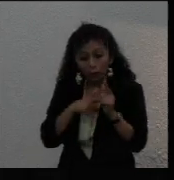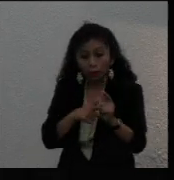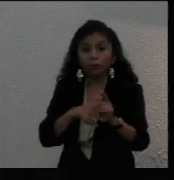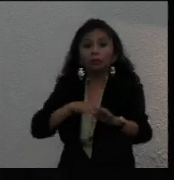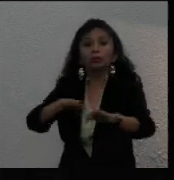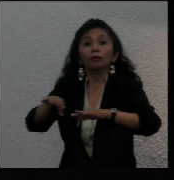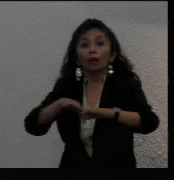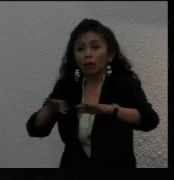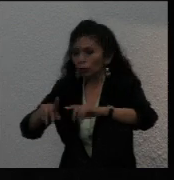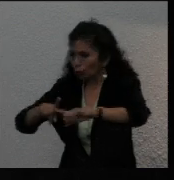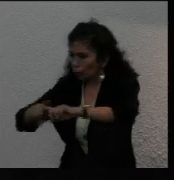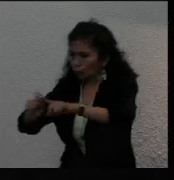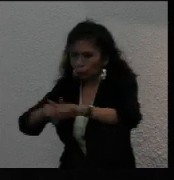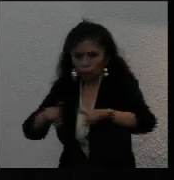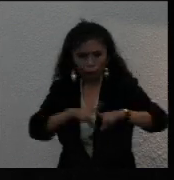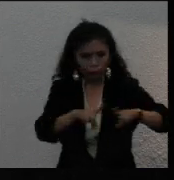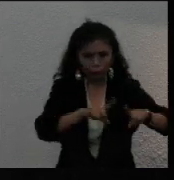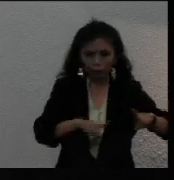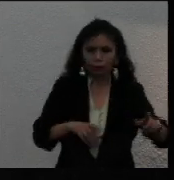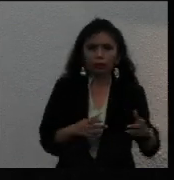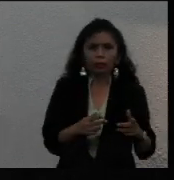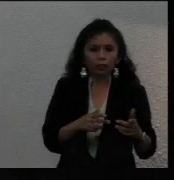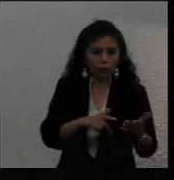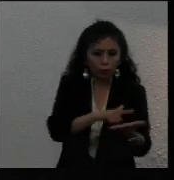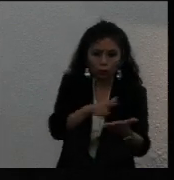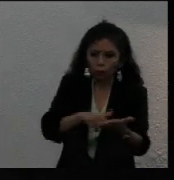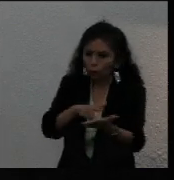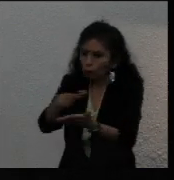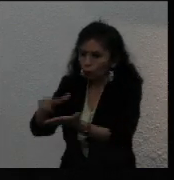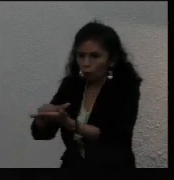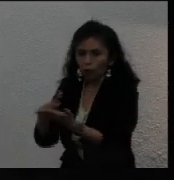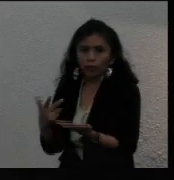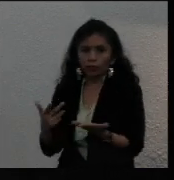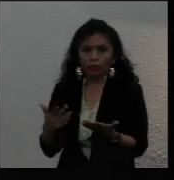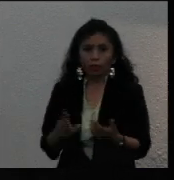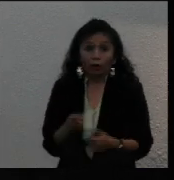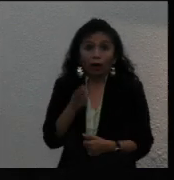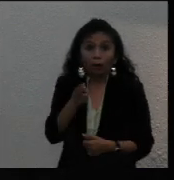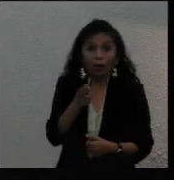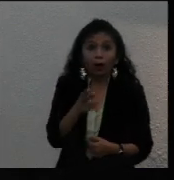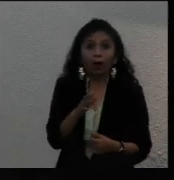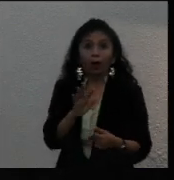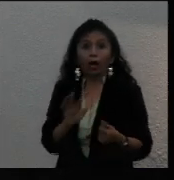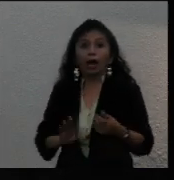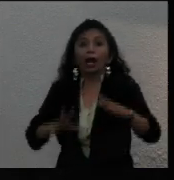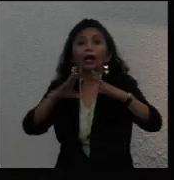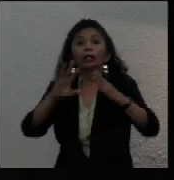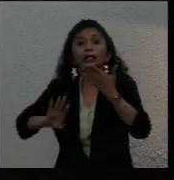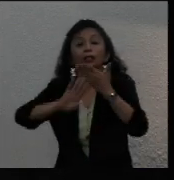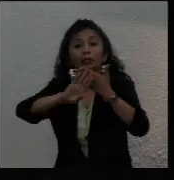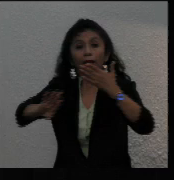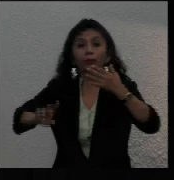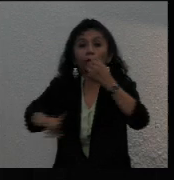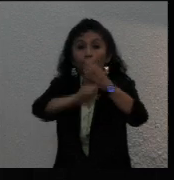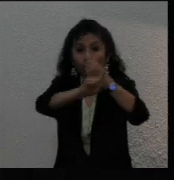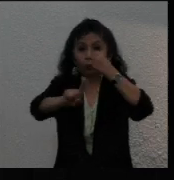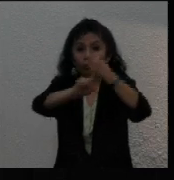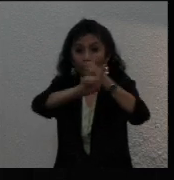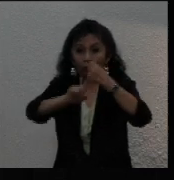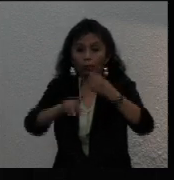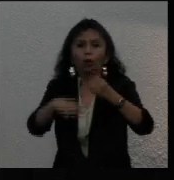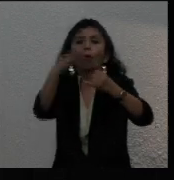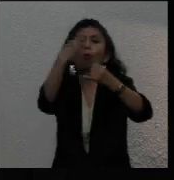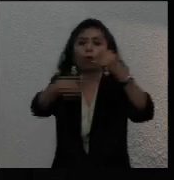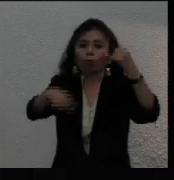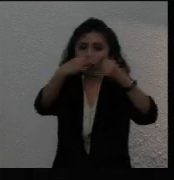diferentes sectores y organizaciones de la economía para mitigar el posible impacto de este problema. Por